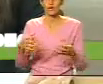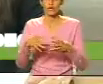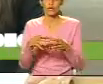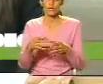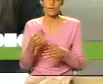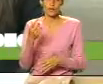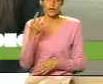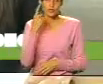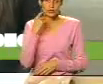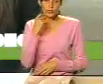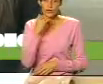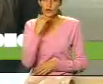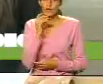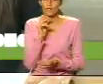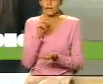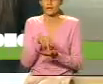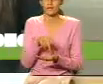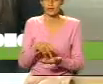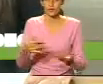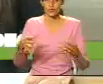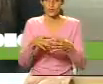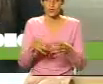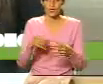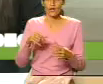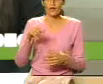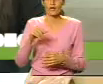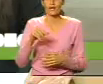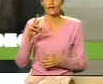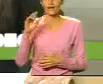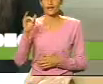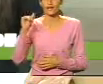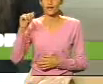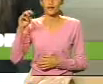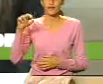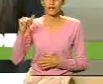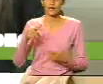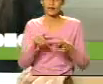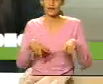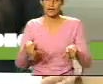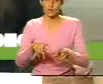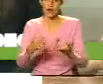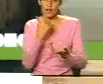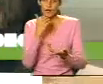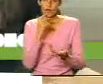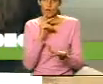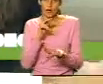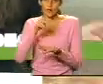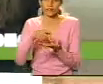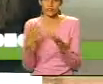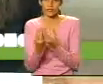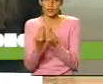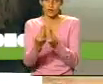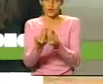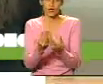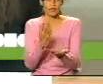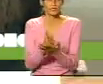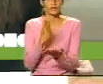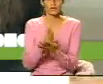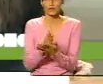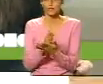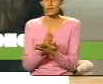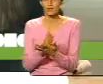contemporáneo. Hemos estado también ya presentes en la Sala Río Reina y esta vez acompañado justamente, como